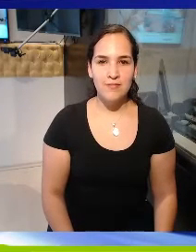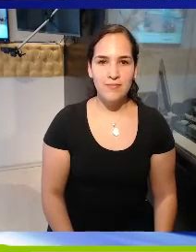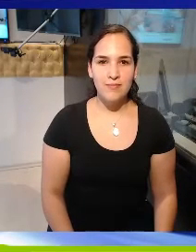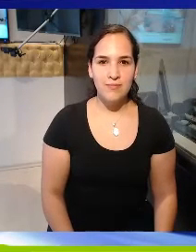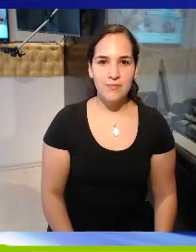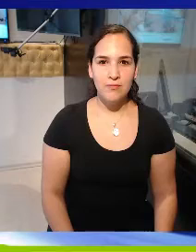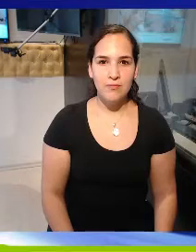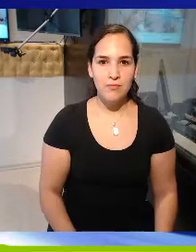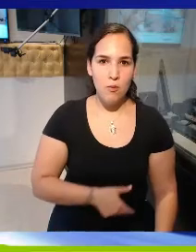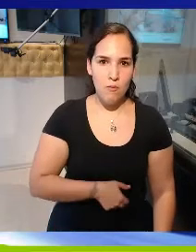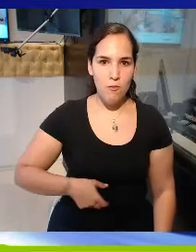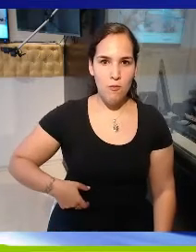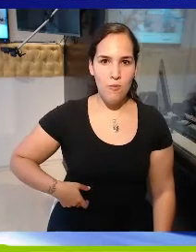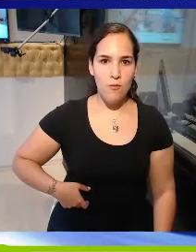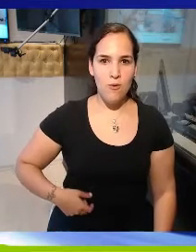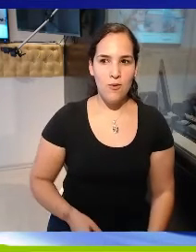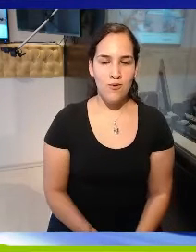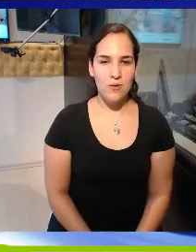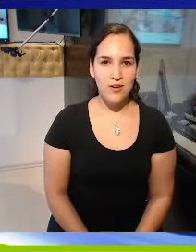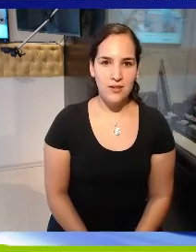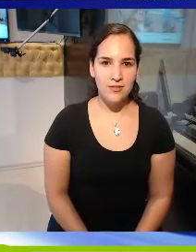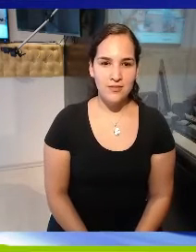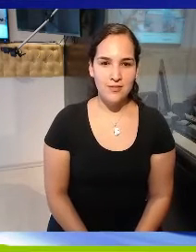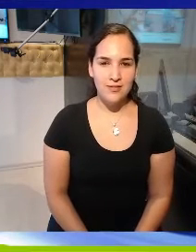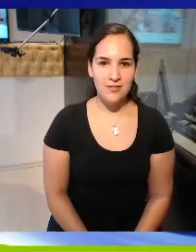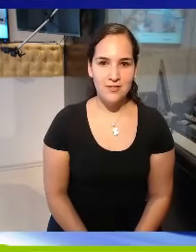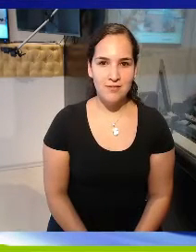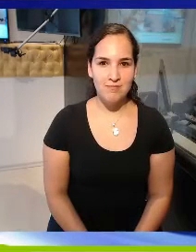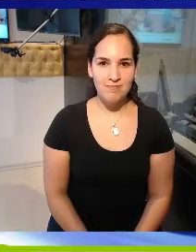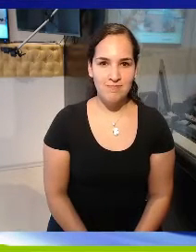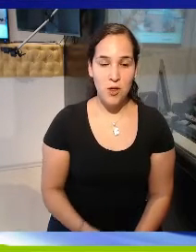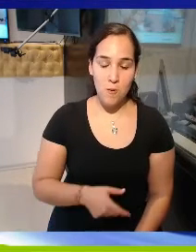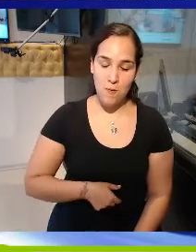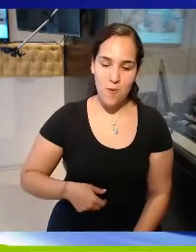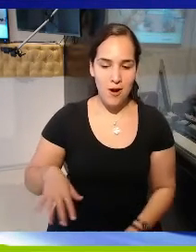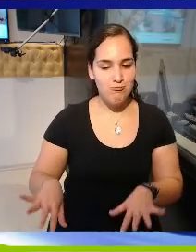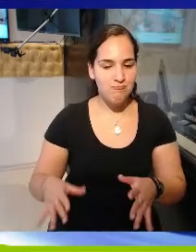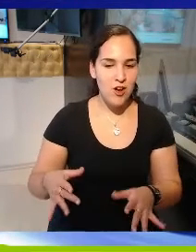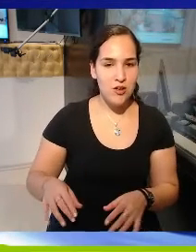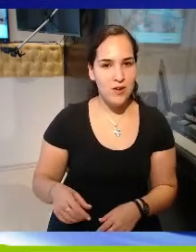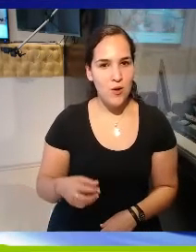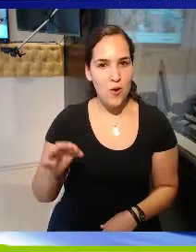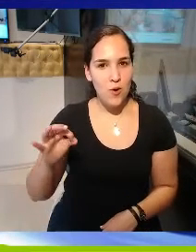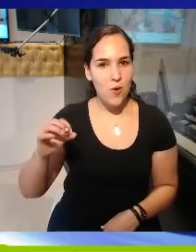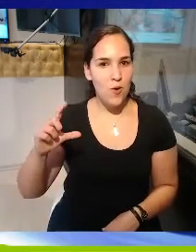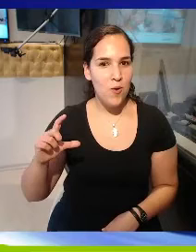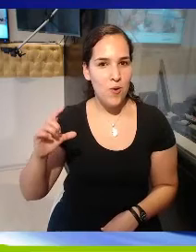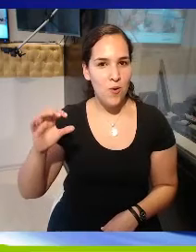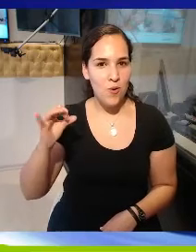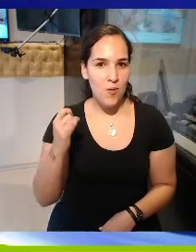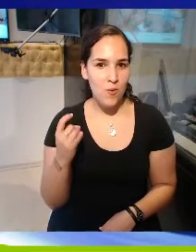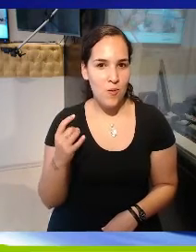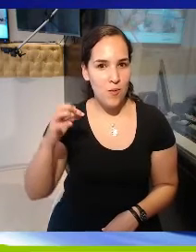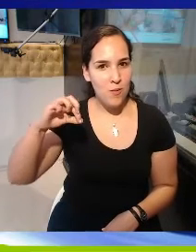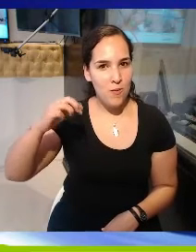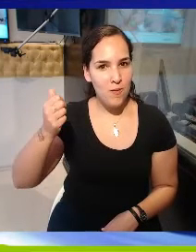cuando juega Boca estoy ocupado. Cuando juega Boca, usted es un bostero un poco raro. Cuando juega Boca estoy ocupado porque... Porque el tío voy a